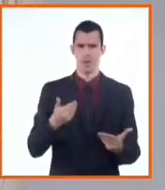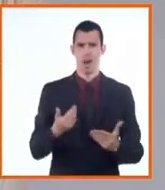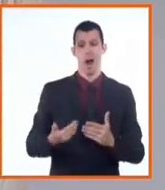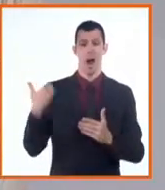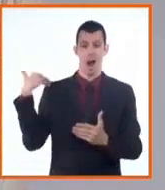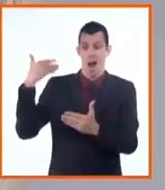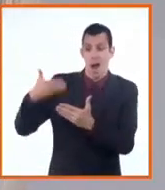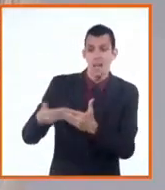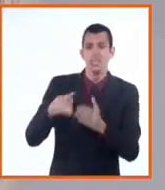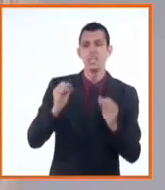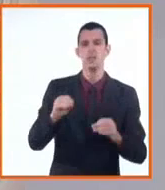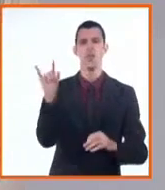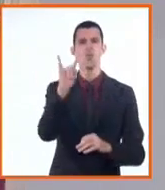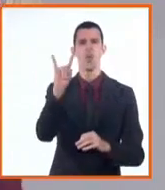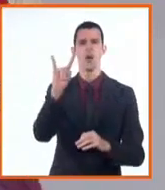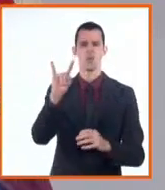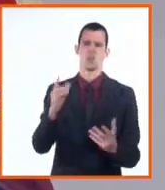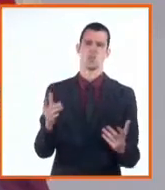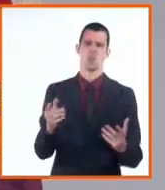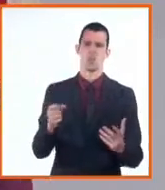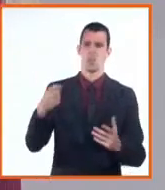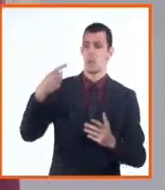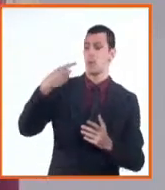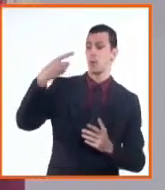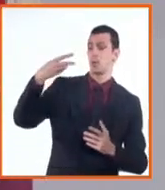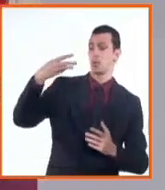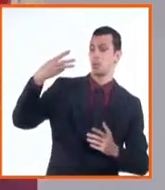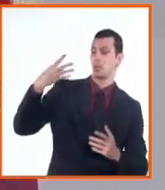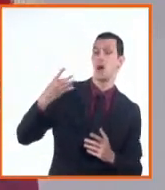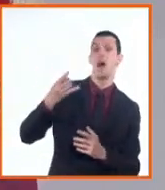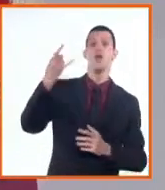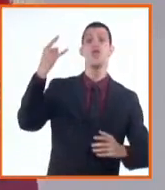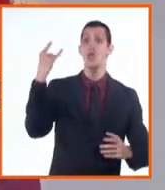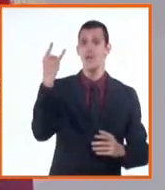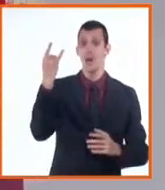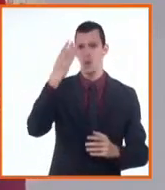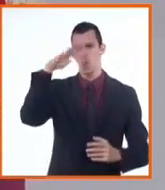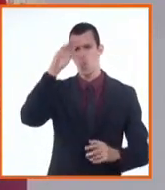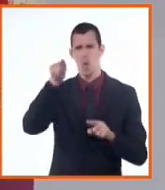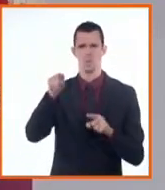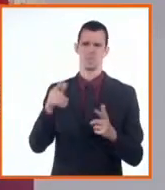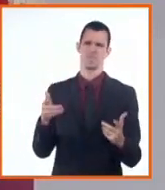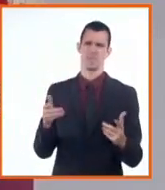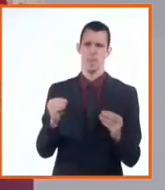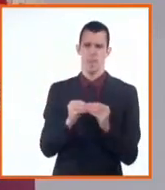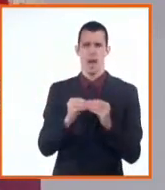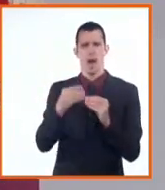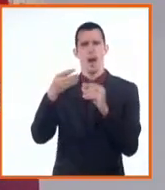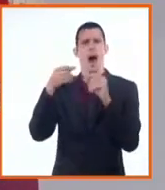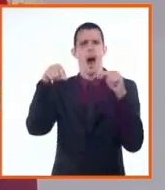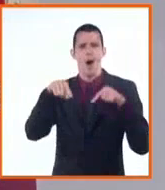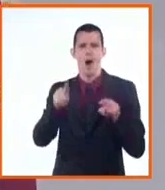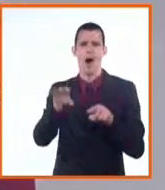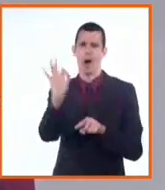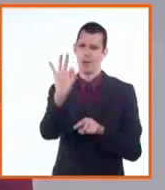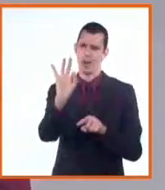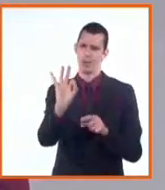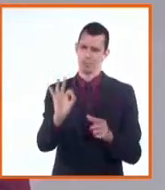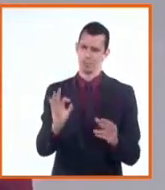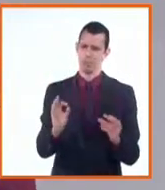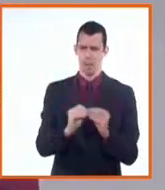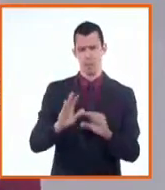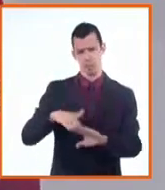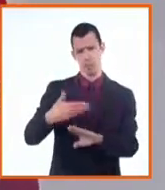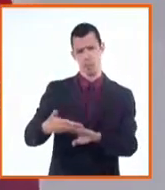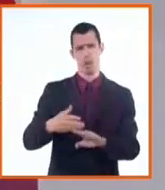nos va colocando todavía nos Sigue avanzando en mejores logros cuando se vuelva a actualizar el ranking